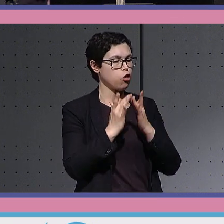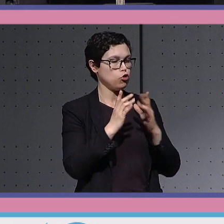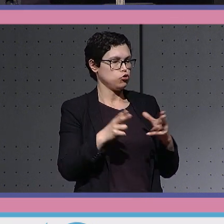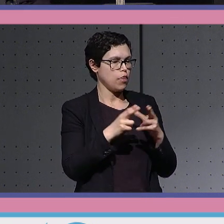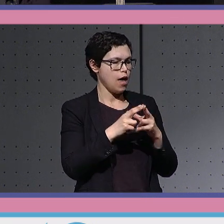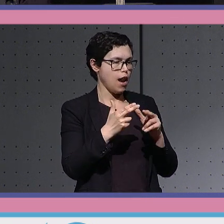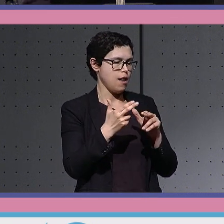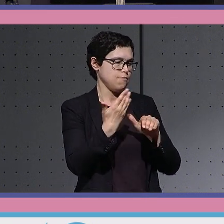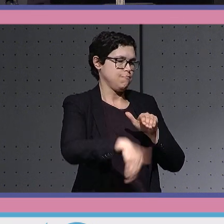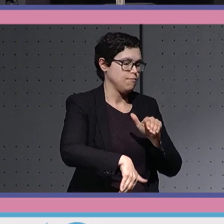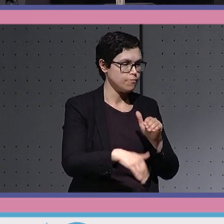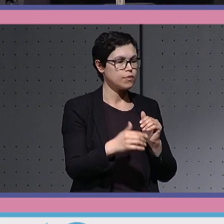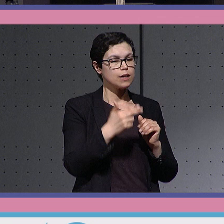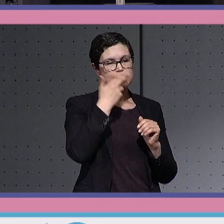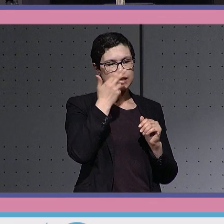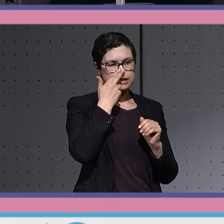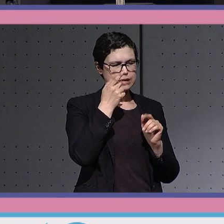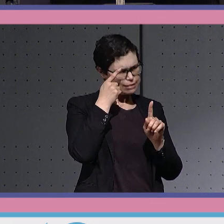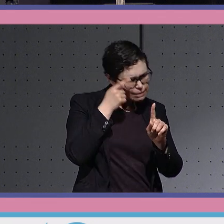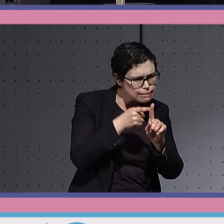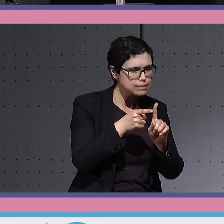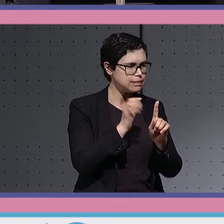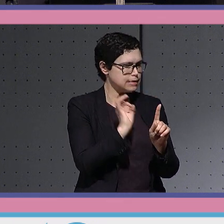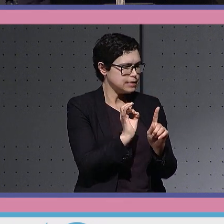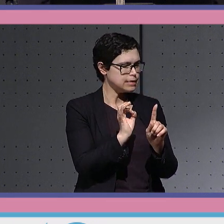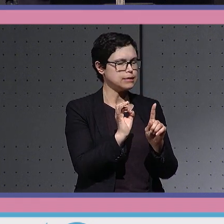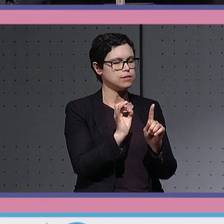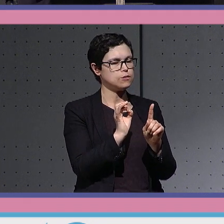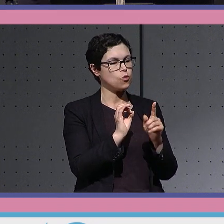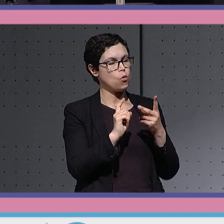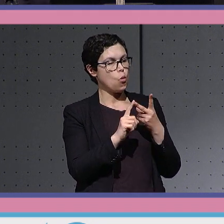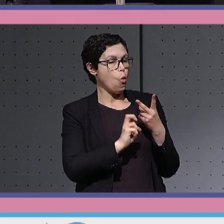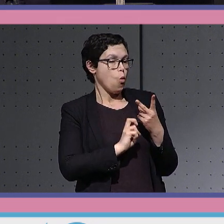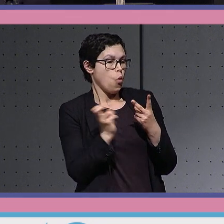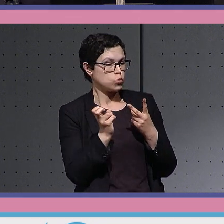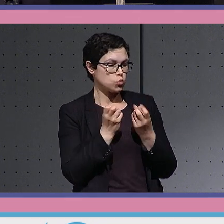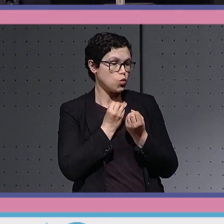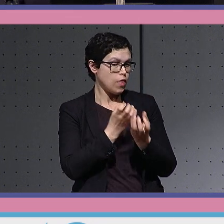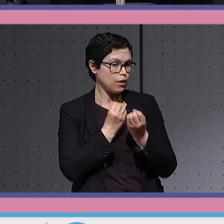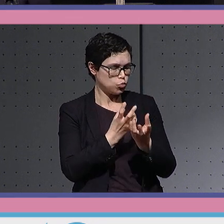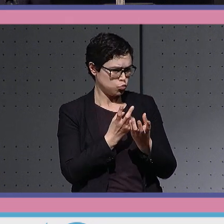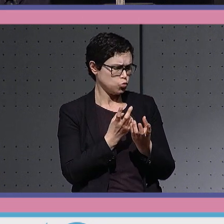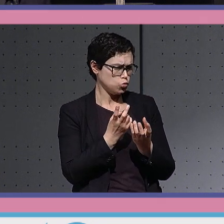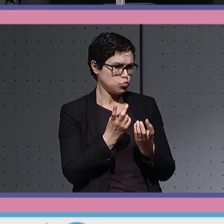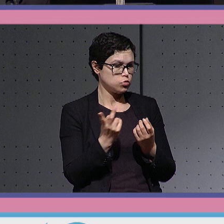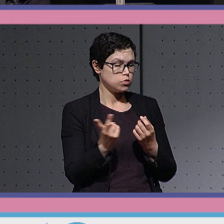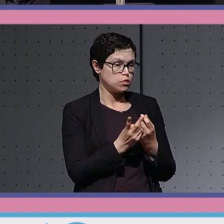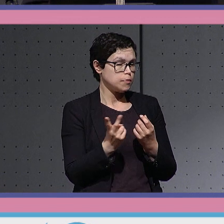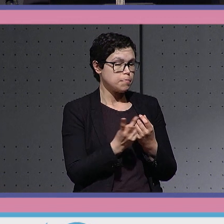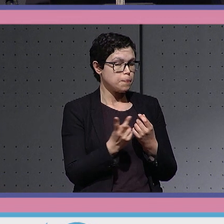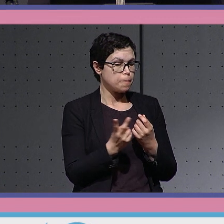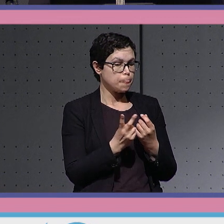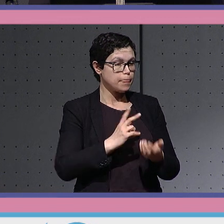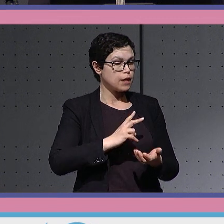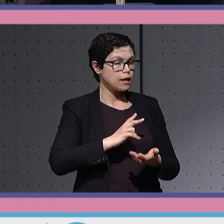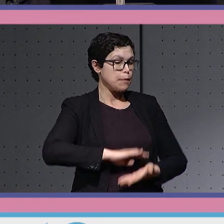tienen intereses peculiares. Hay otros datos que los hacen diferentes y son, por ejemplo, su